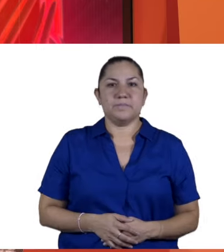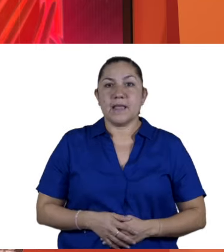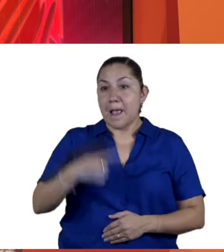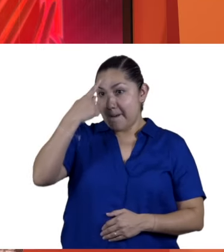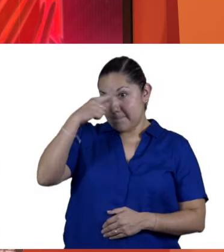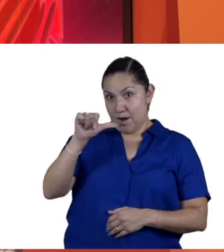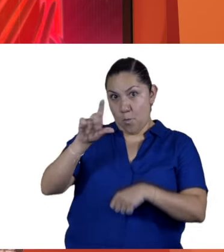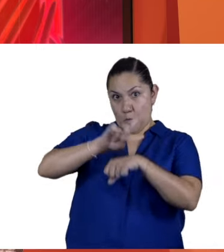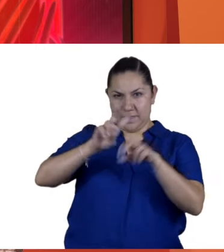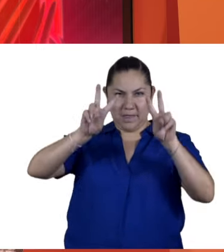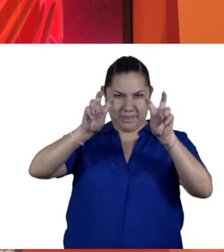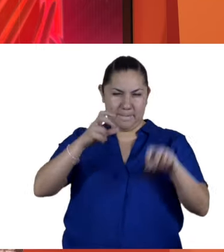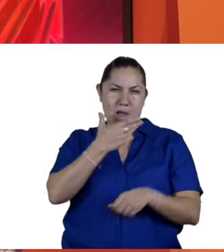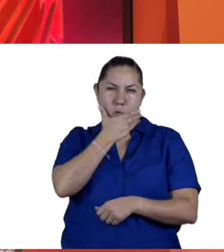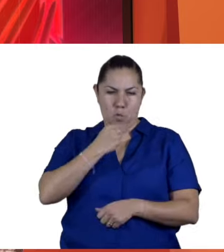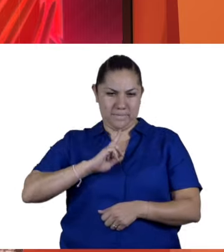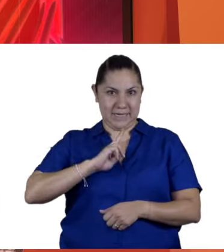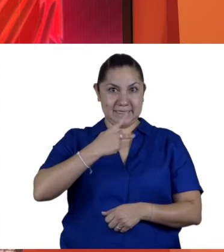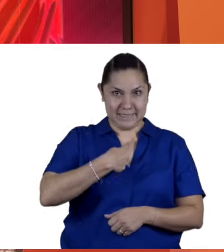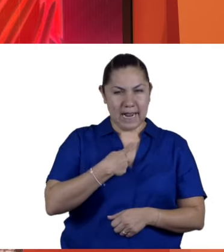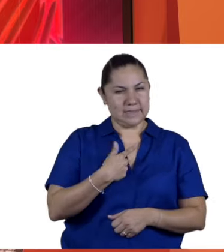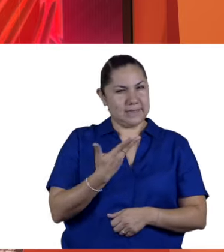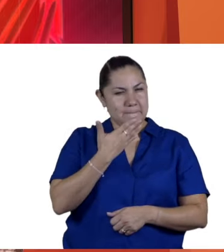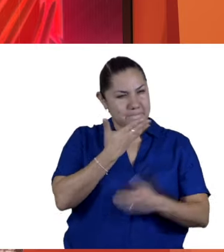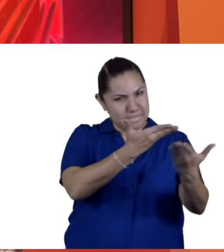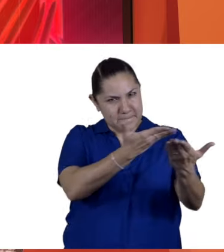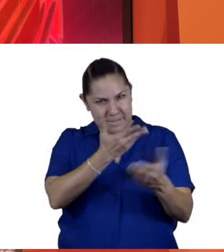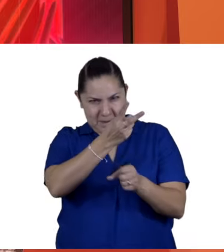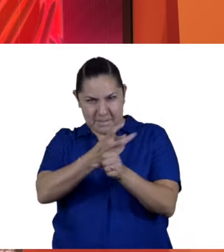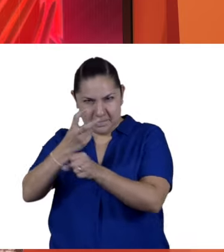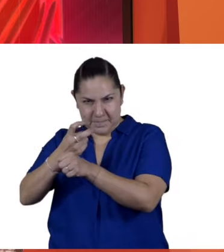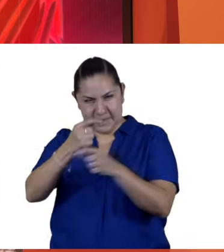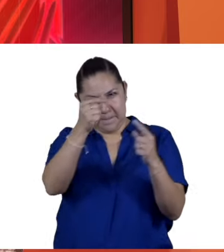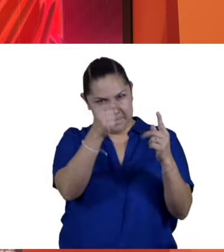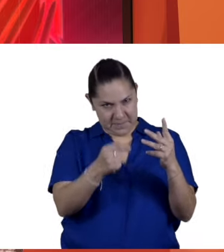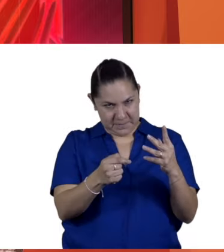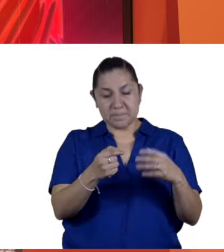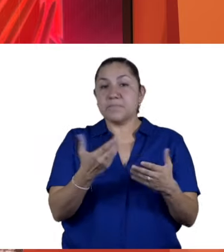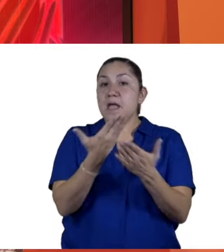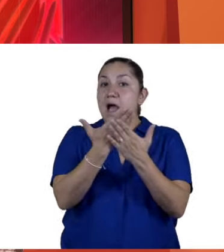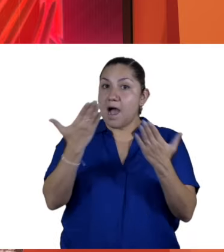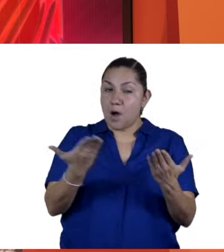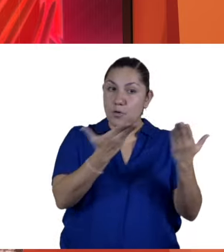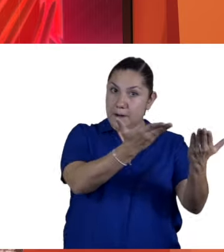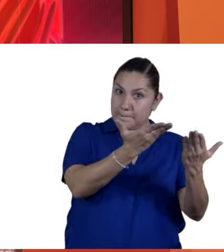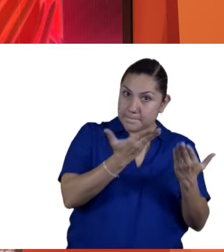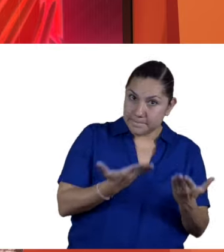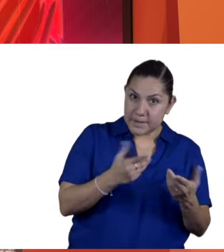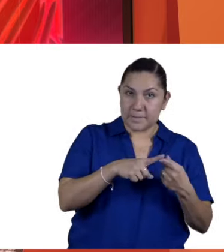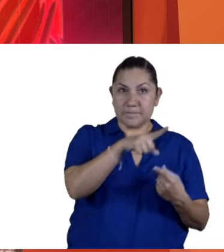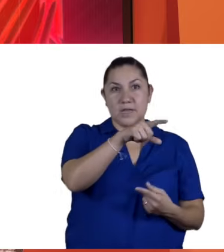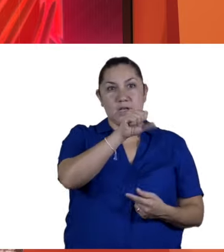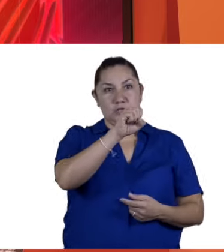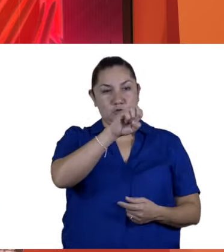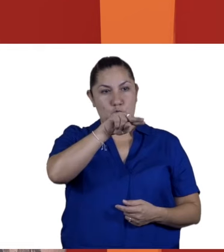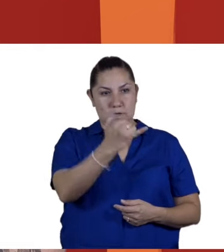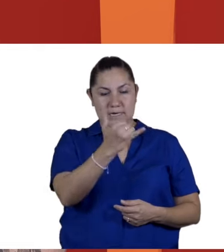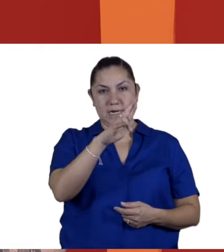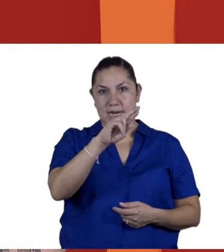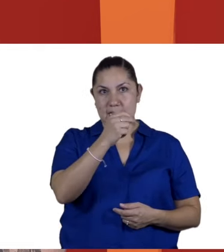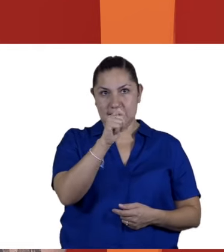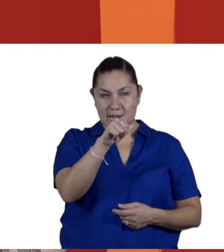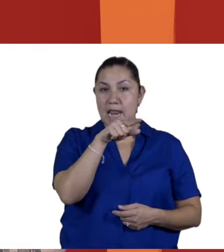Para conversar acerca de hombres trans, quiero darle la bienvenida a nuestras personas invitadas. Y hoy tenemos el gusto de que nos acompañen